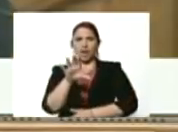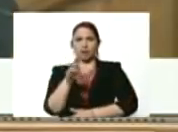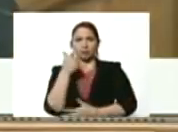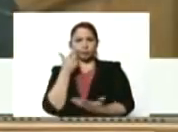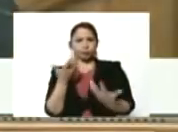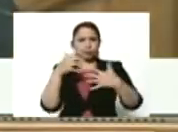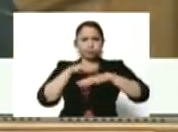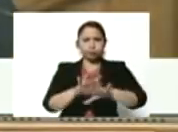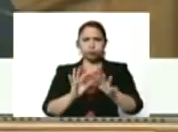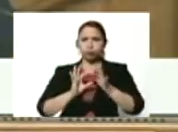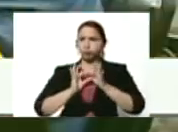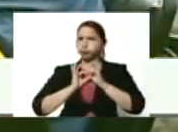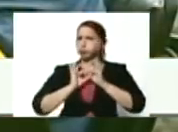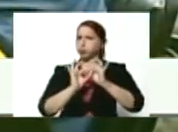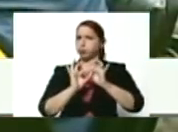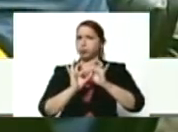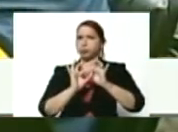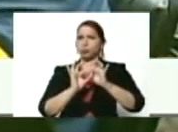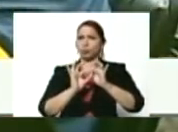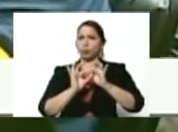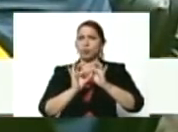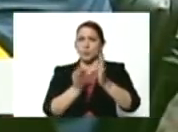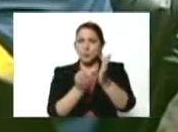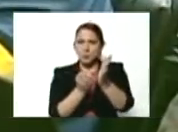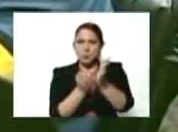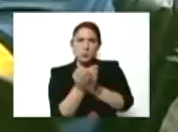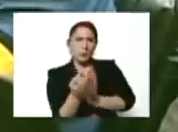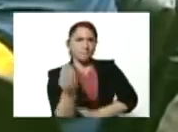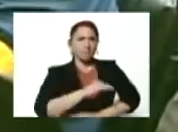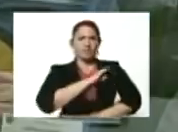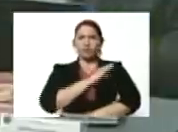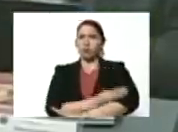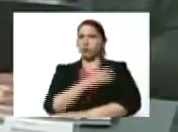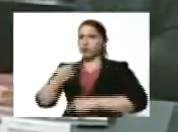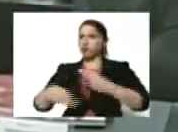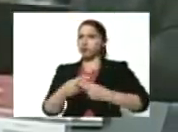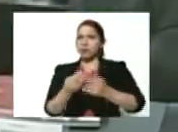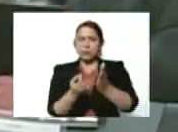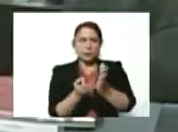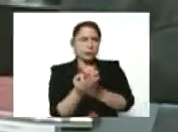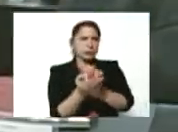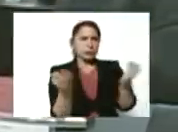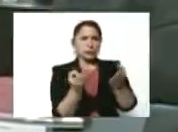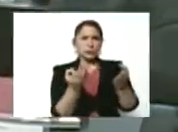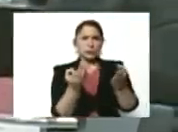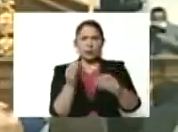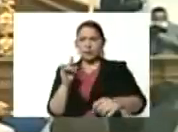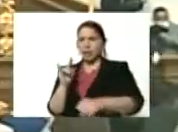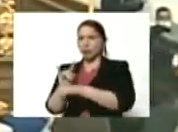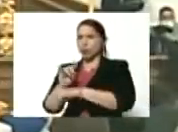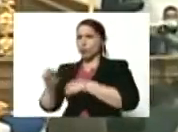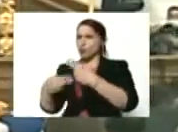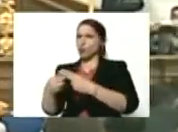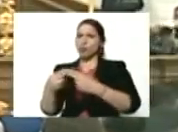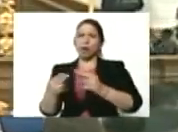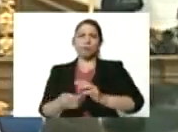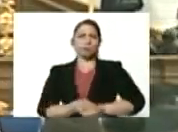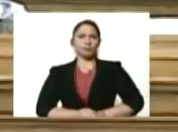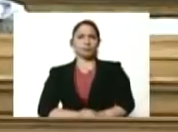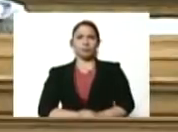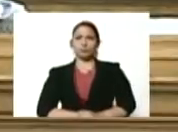cohesionados, unidos y leales más que nunca, leales siempre.